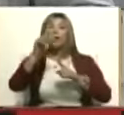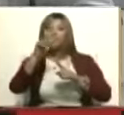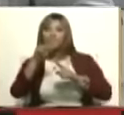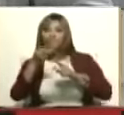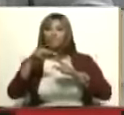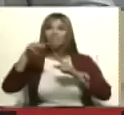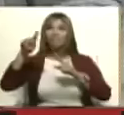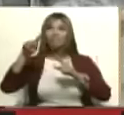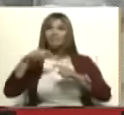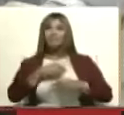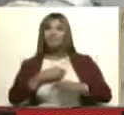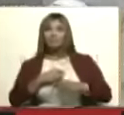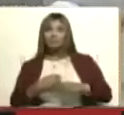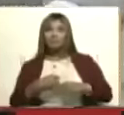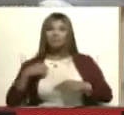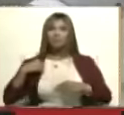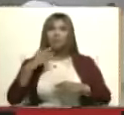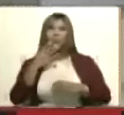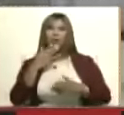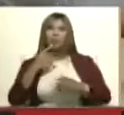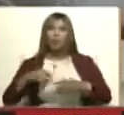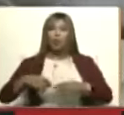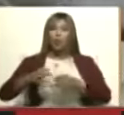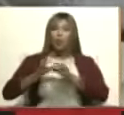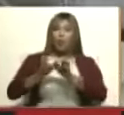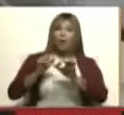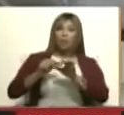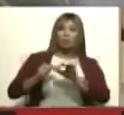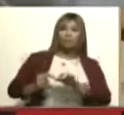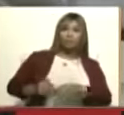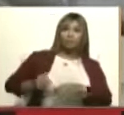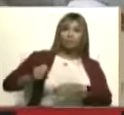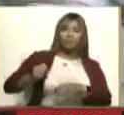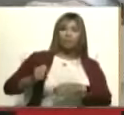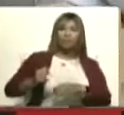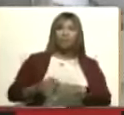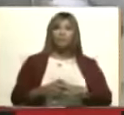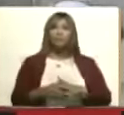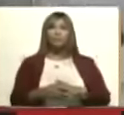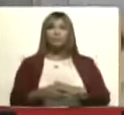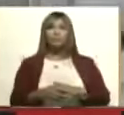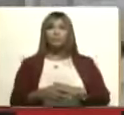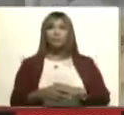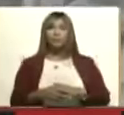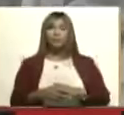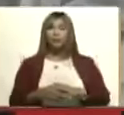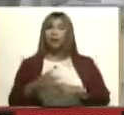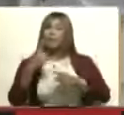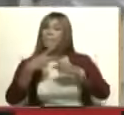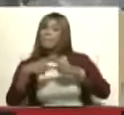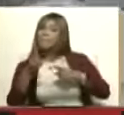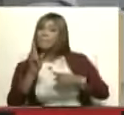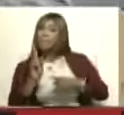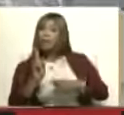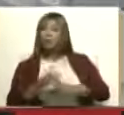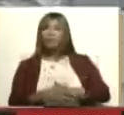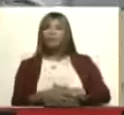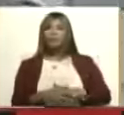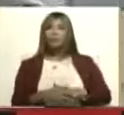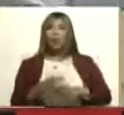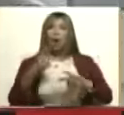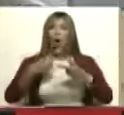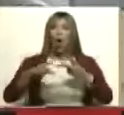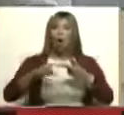un aprobado. El hueco más una desgarradura. Sin embargo, en el